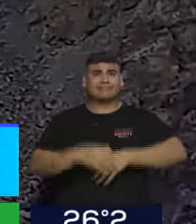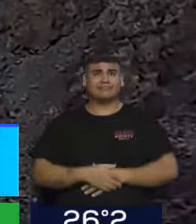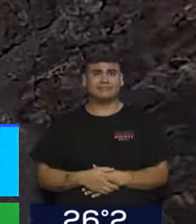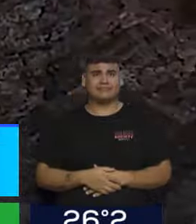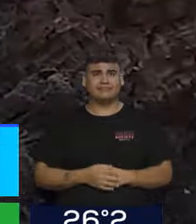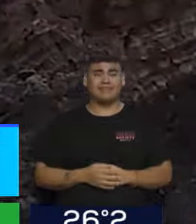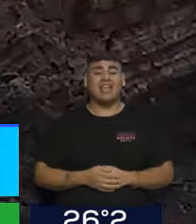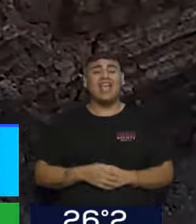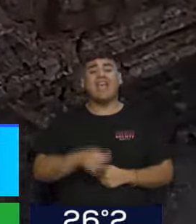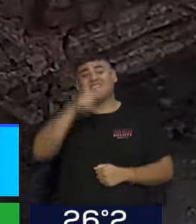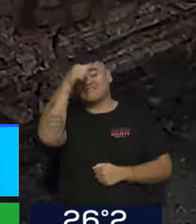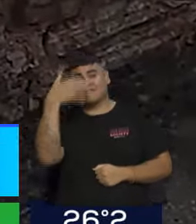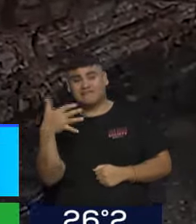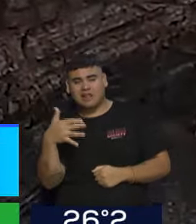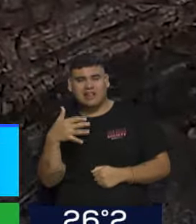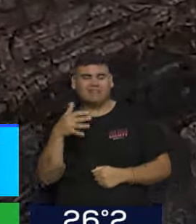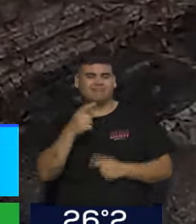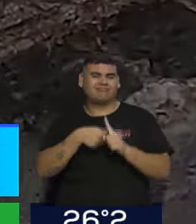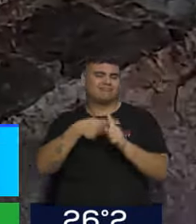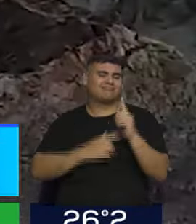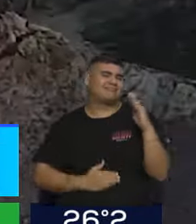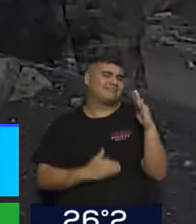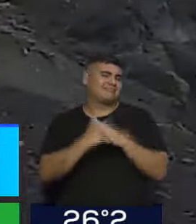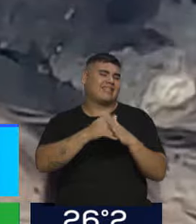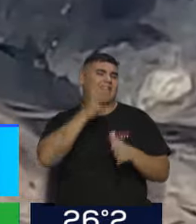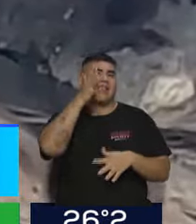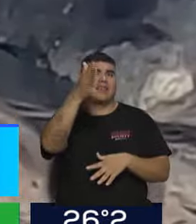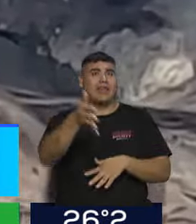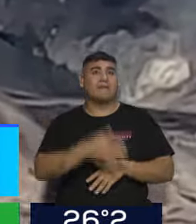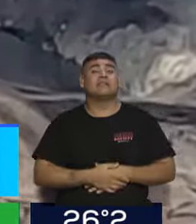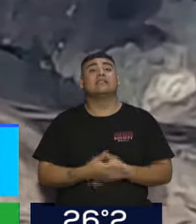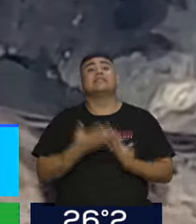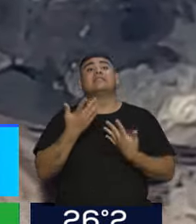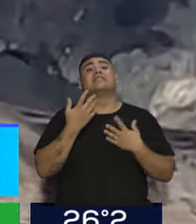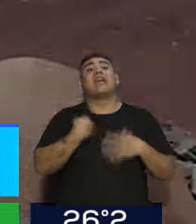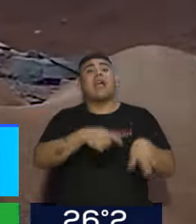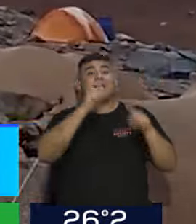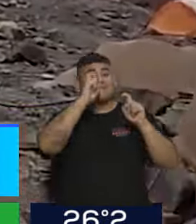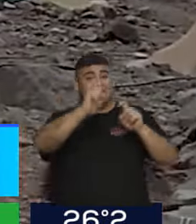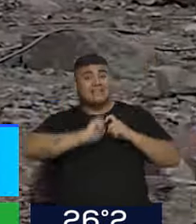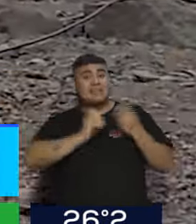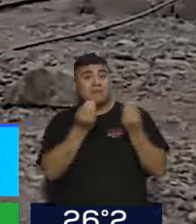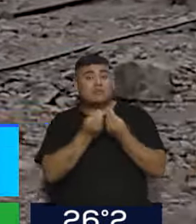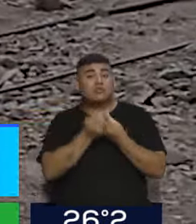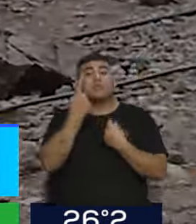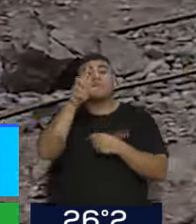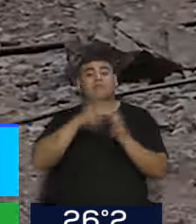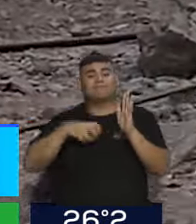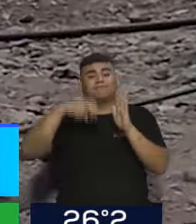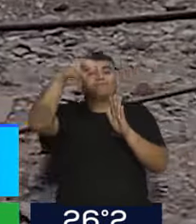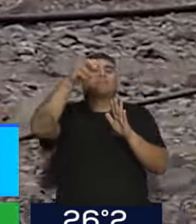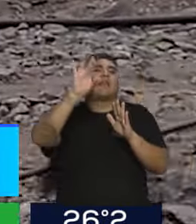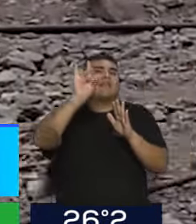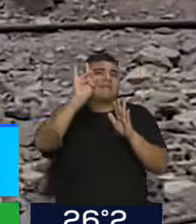de verano se registran temperaturas extremas. Por eso, hubo más visitantes, pero menos ascensos. En 75